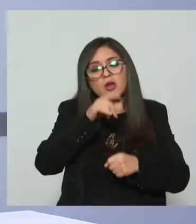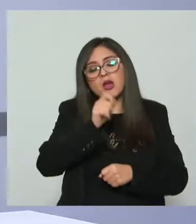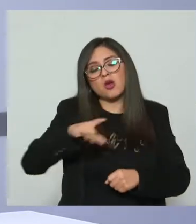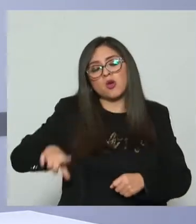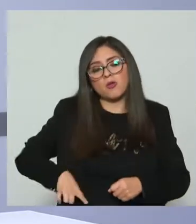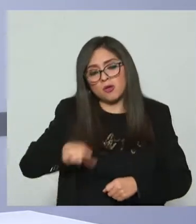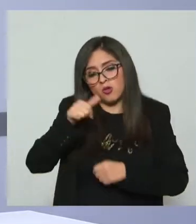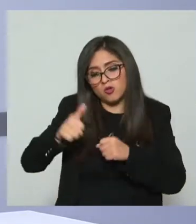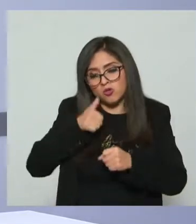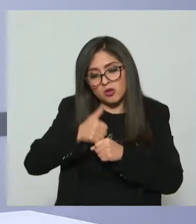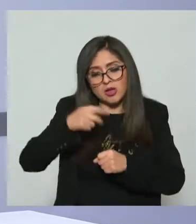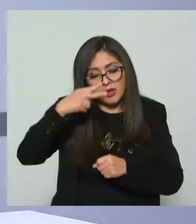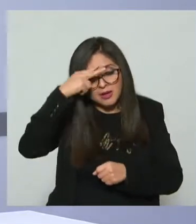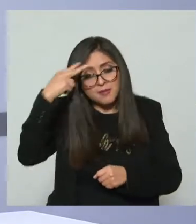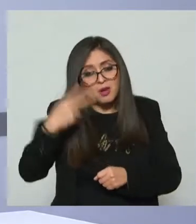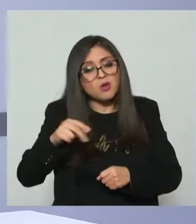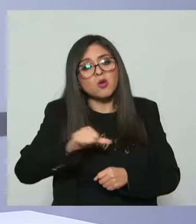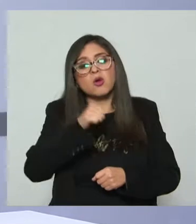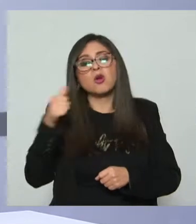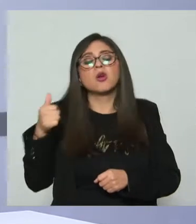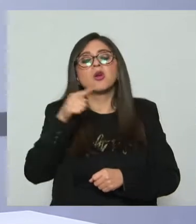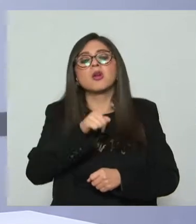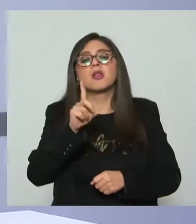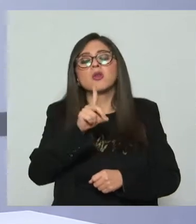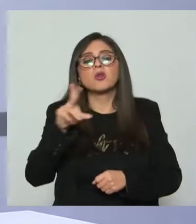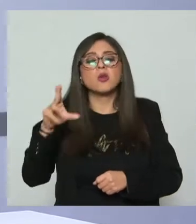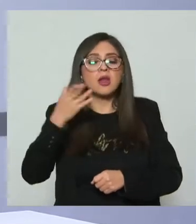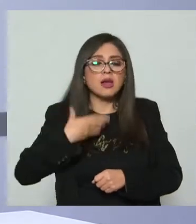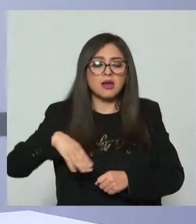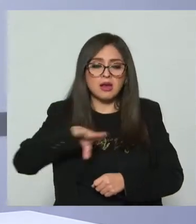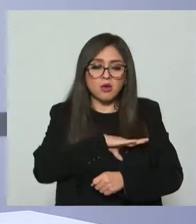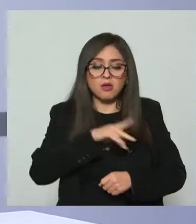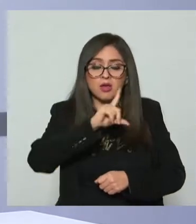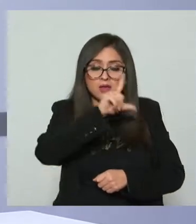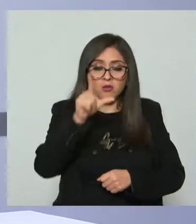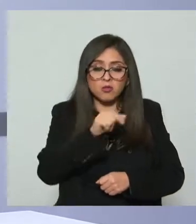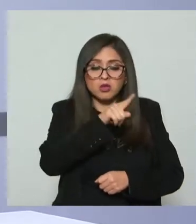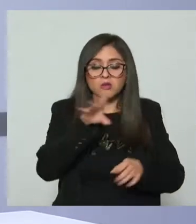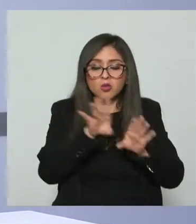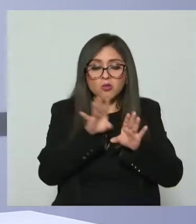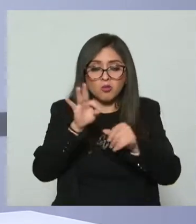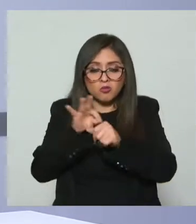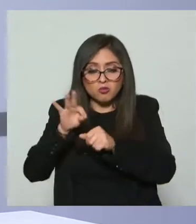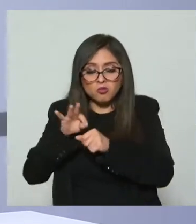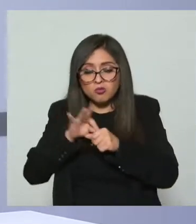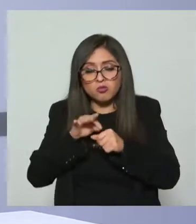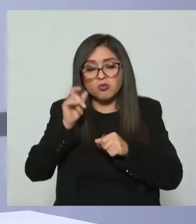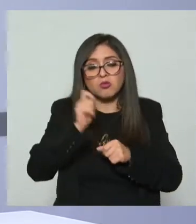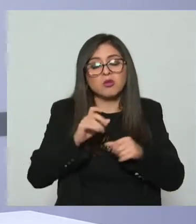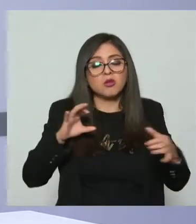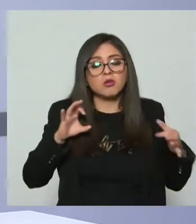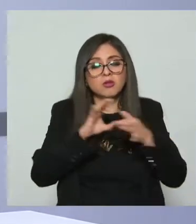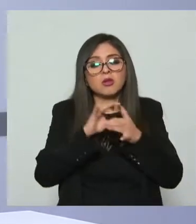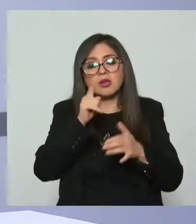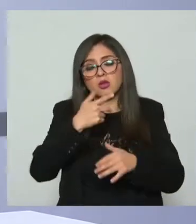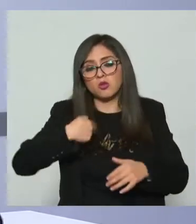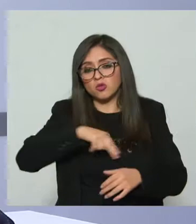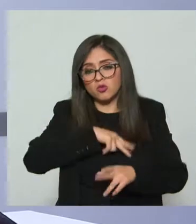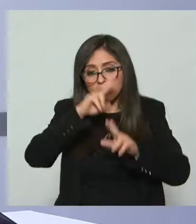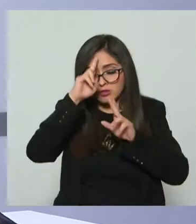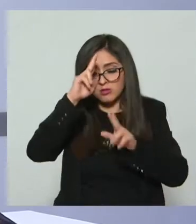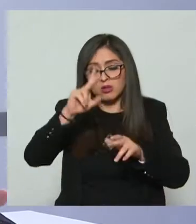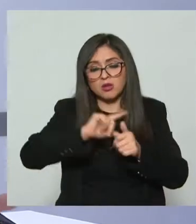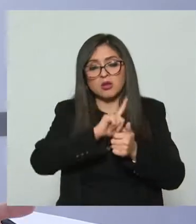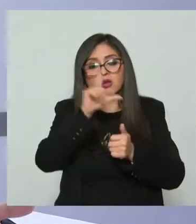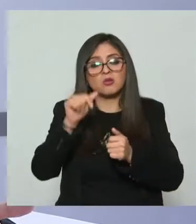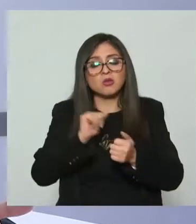Ciudad de México, la doctora Claudia Sheinbaum, y votó por darle una mayoría legislativa. Somos respetuosos y defendemos la división de